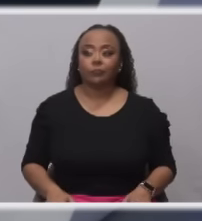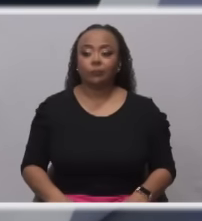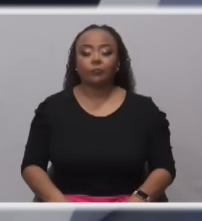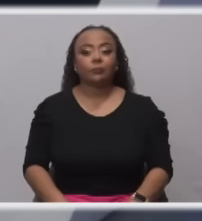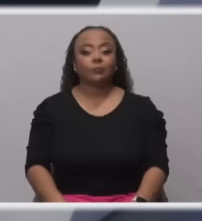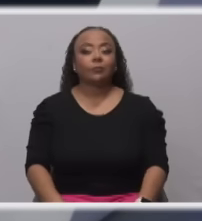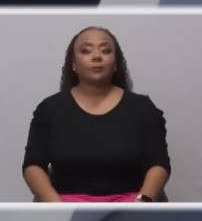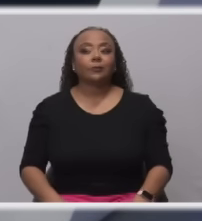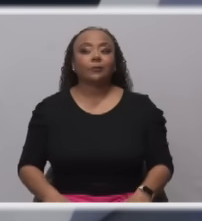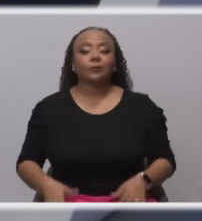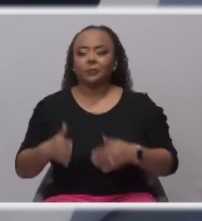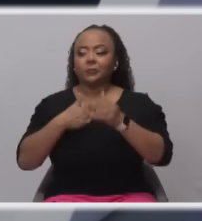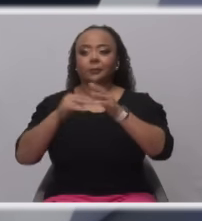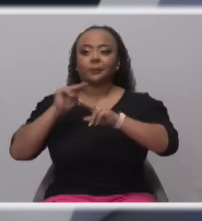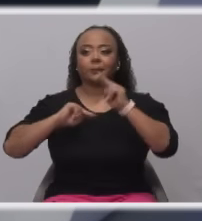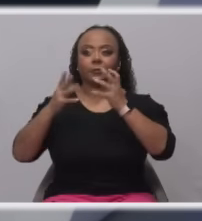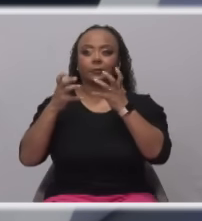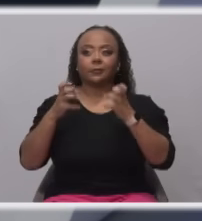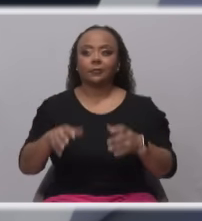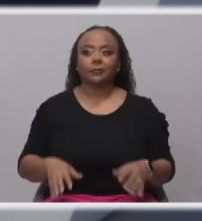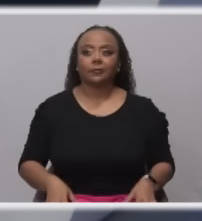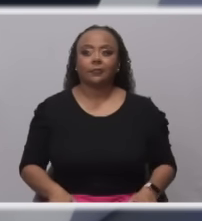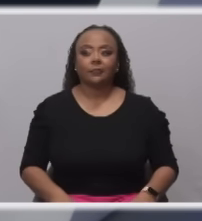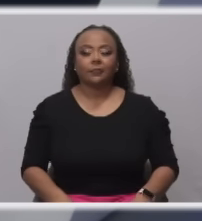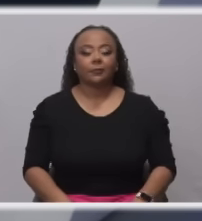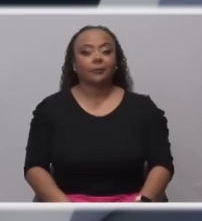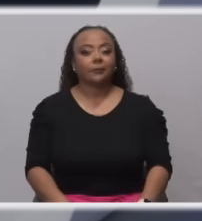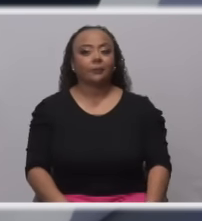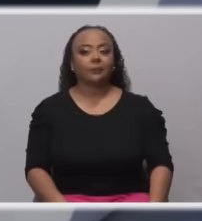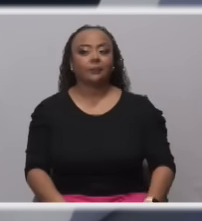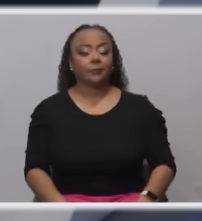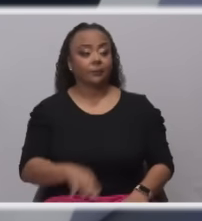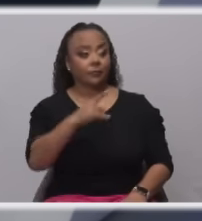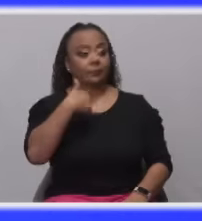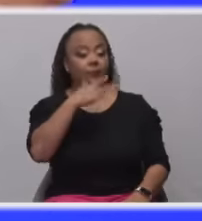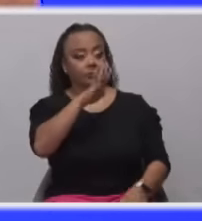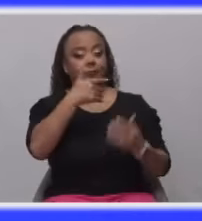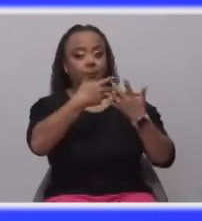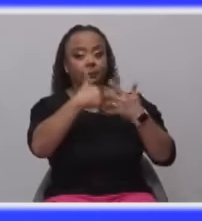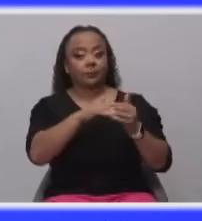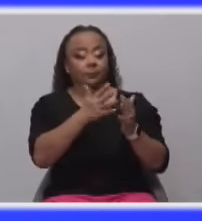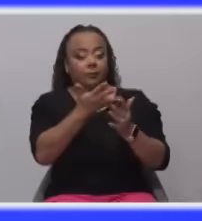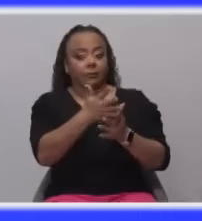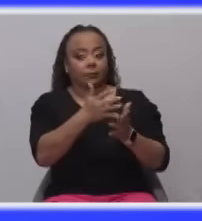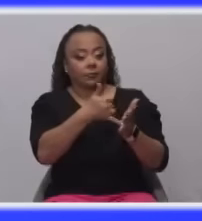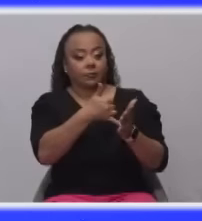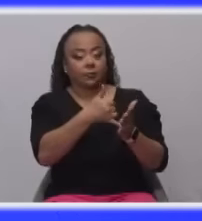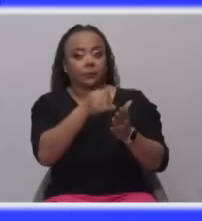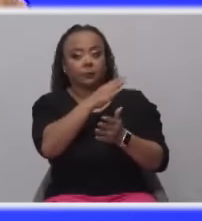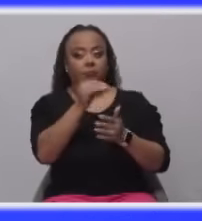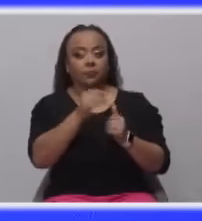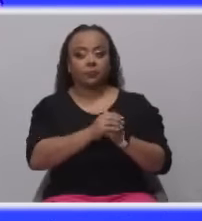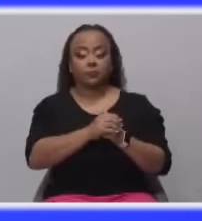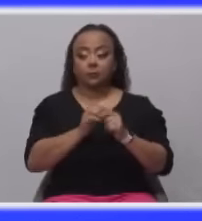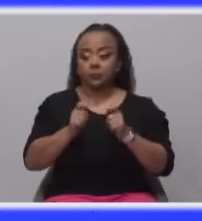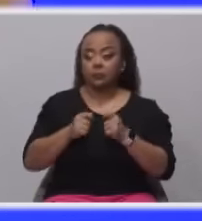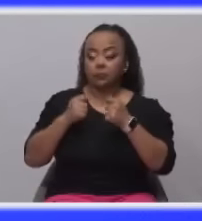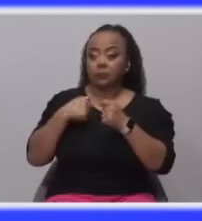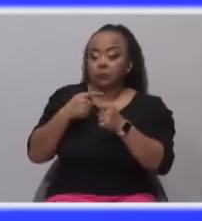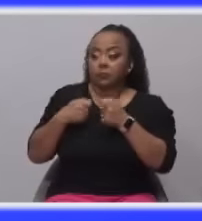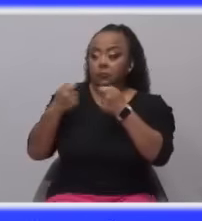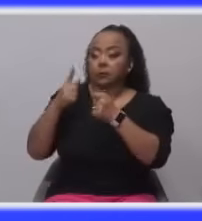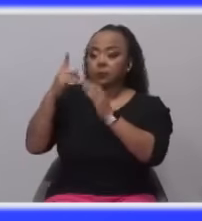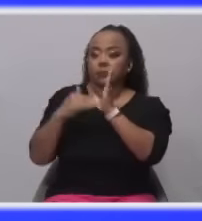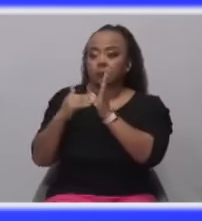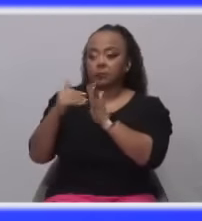cualquier cosa para cualquier negocio que quieras no no el hombre por eso vos tenés tu empresa ahí que anda medio y y y y te Yo te ofrezco